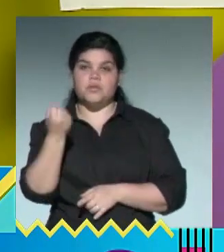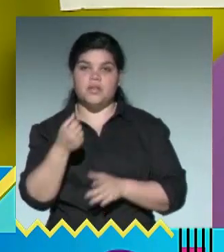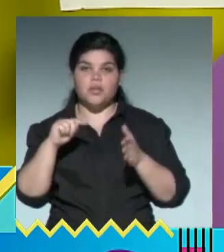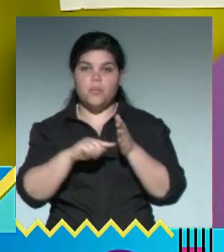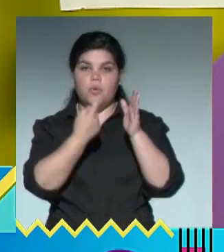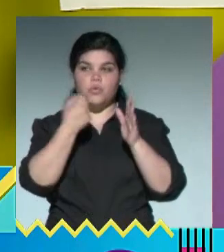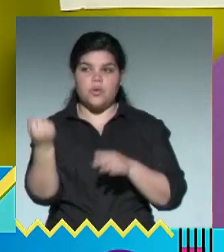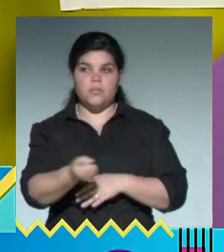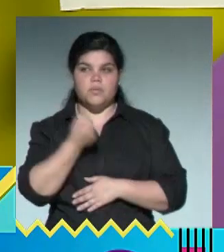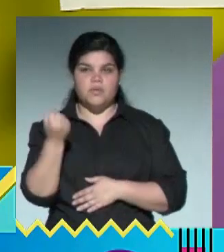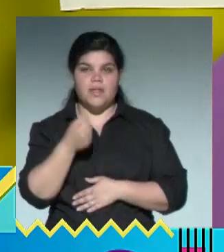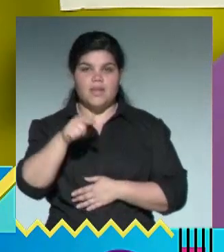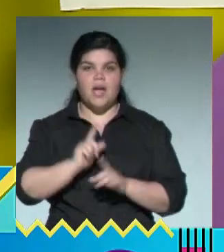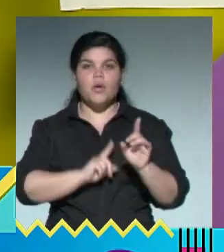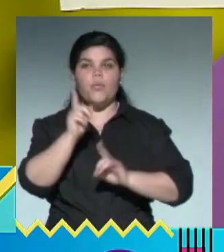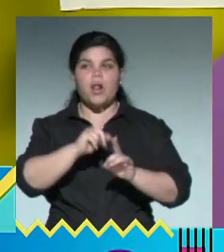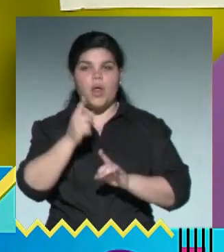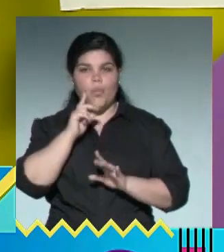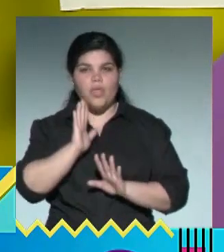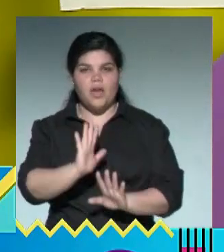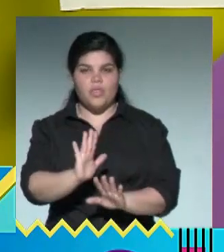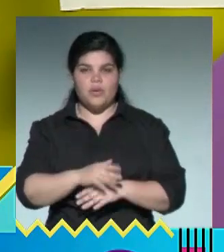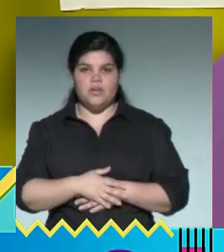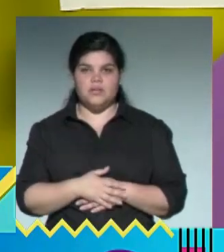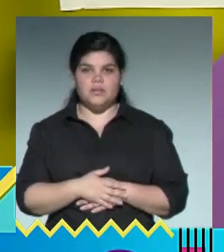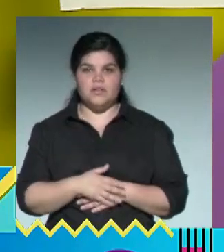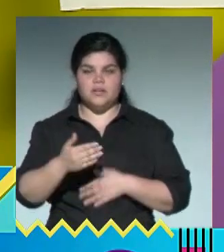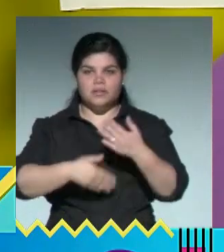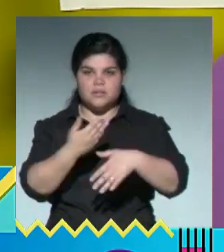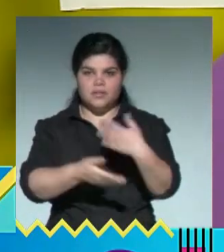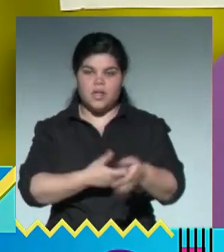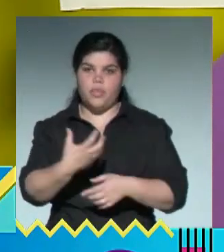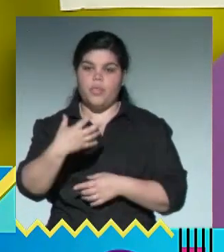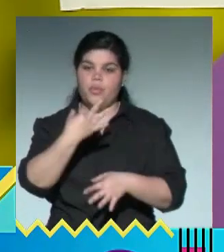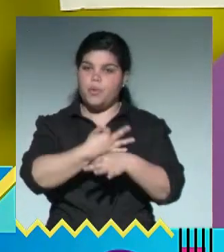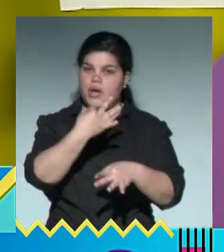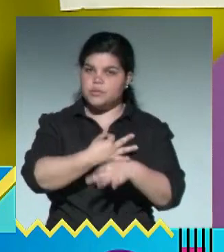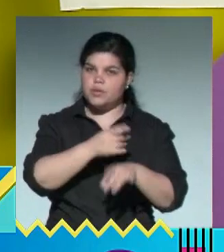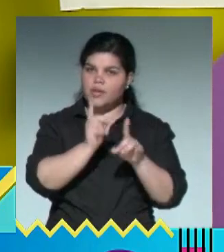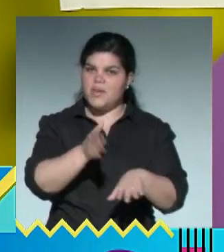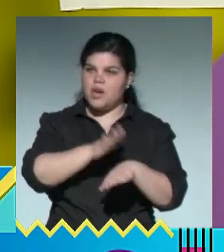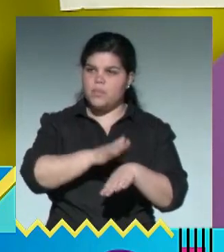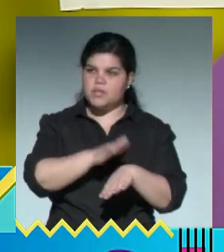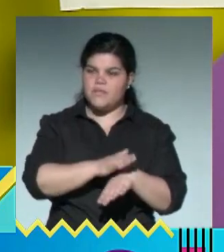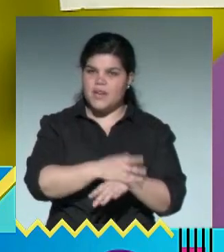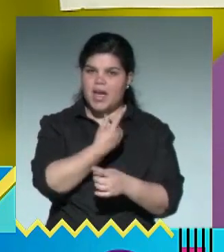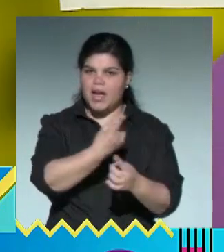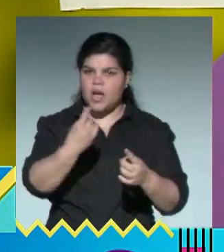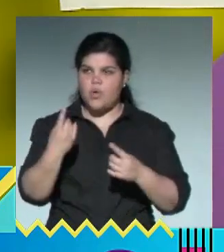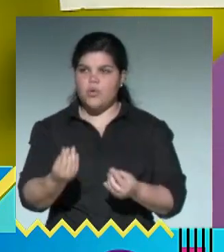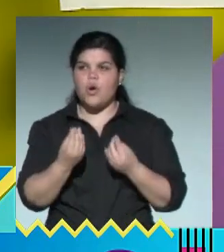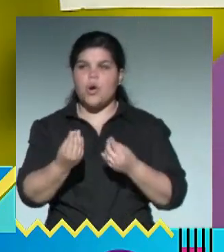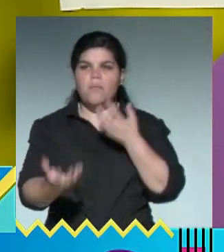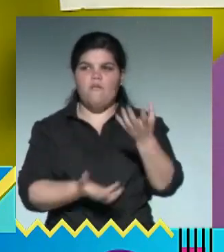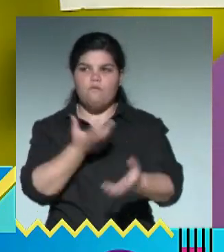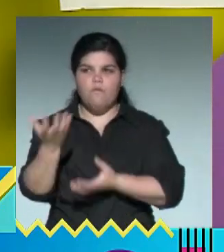que focalizar y que tiene que ver con las precauciones, ¿sí?, la educación y la responsabilidad al momento de generar fuego, ¿sí? En este